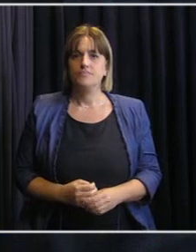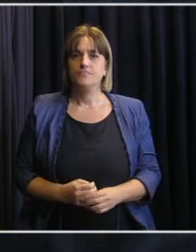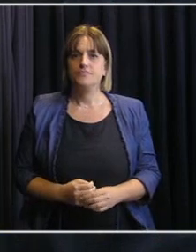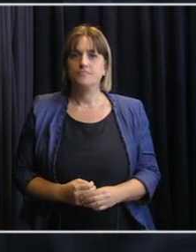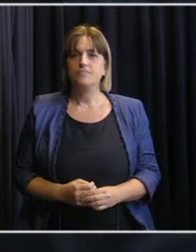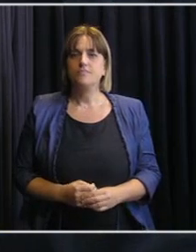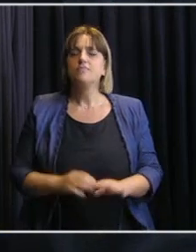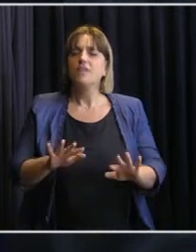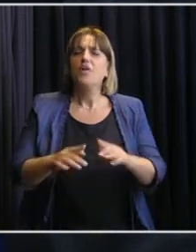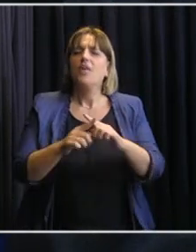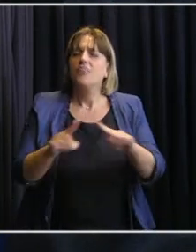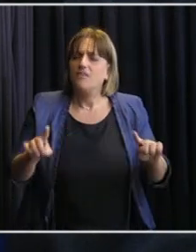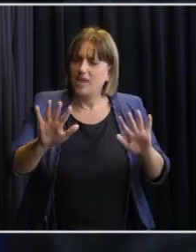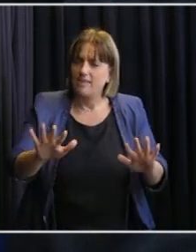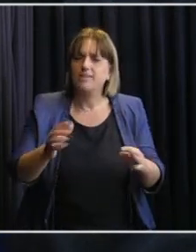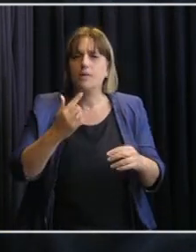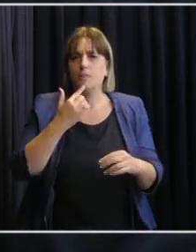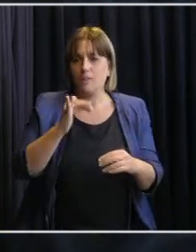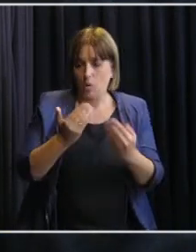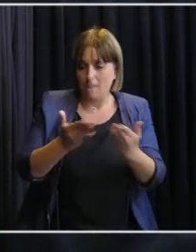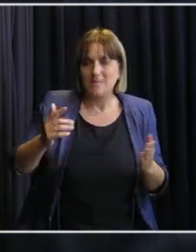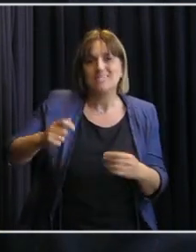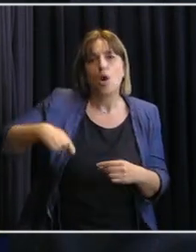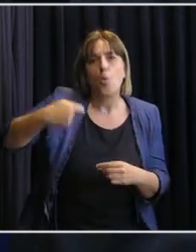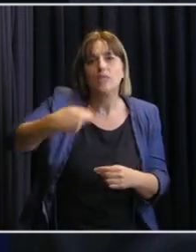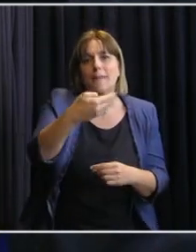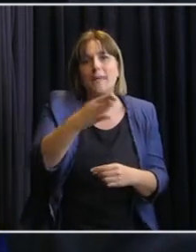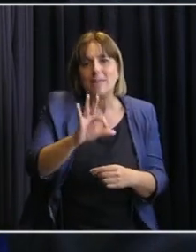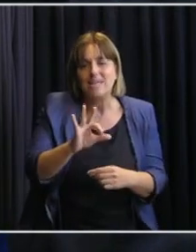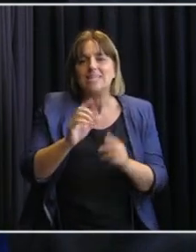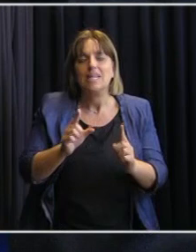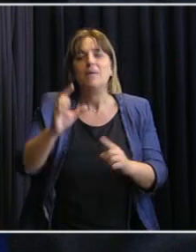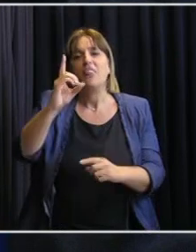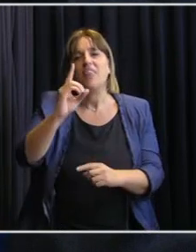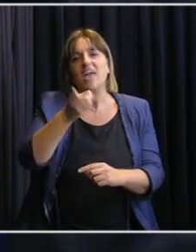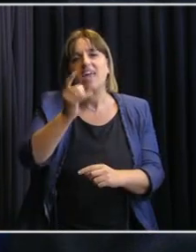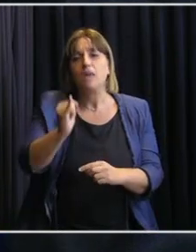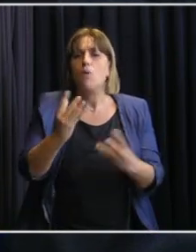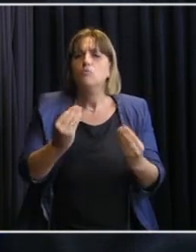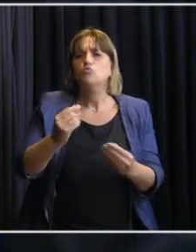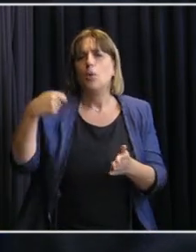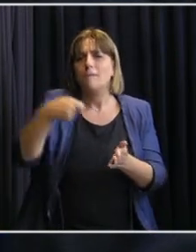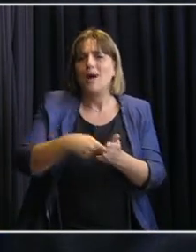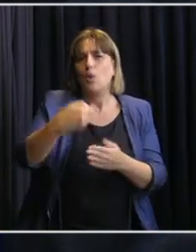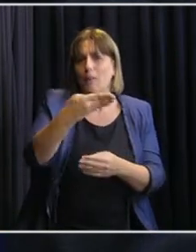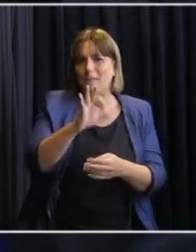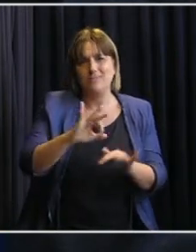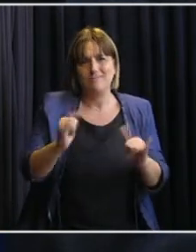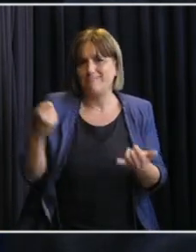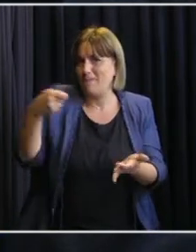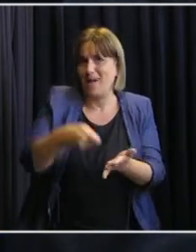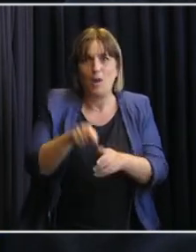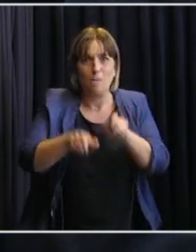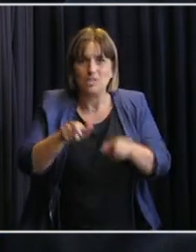Es diferente el comienzo de cuotas para el caso del BPS y del DGI, porque muchos de los pagos del BPS ya habían sido realizados, por eso